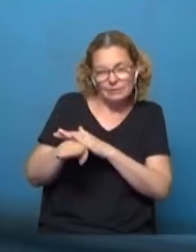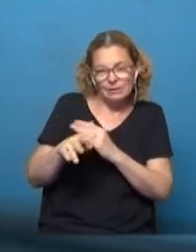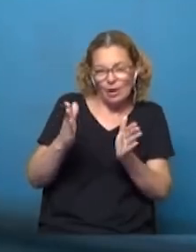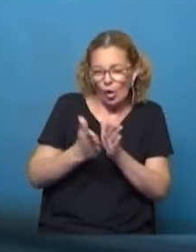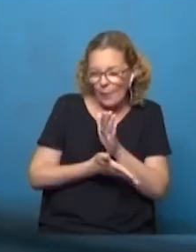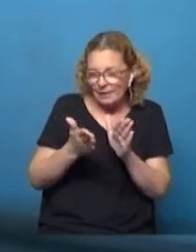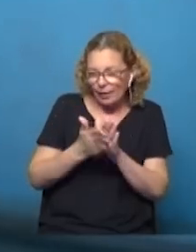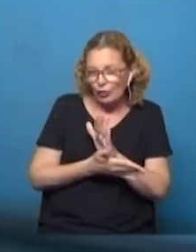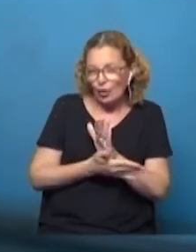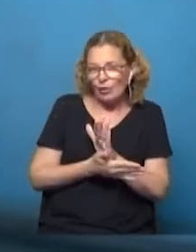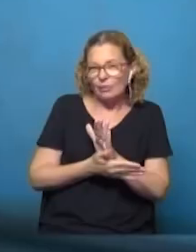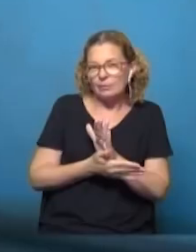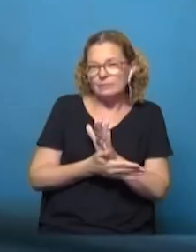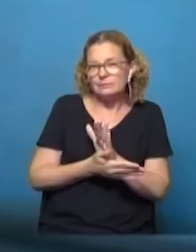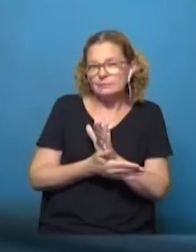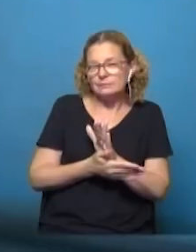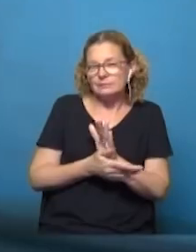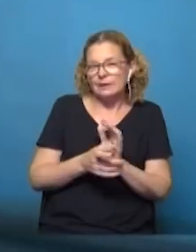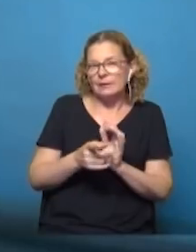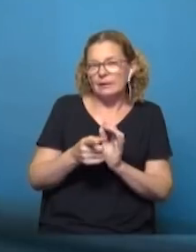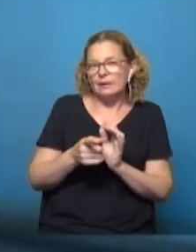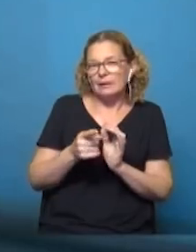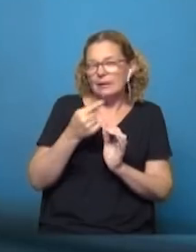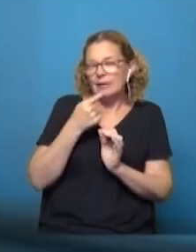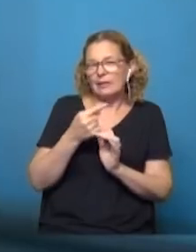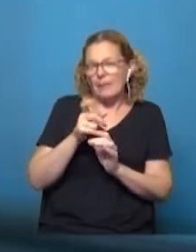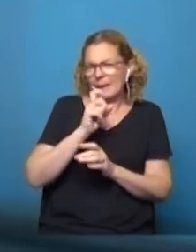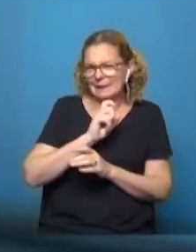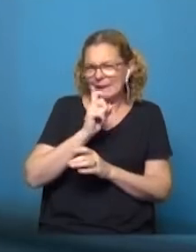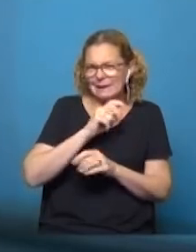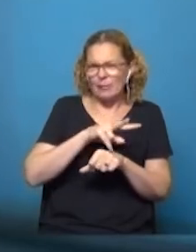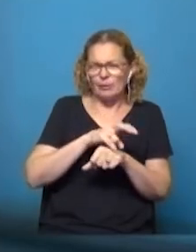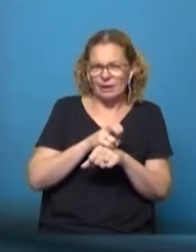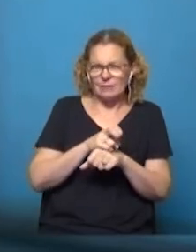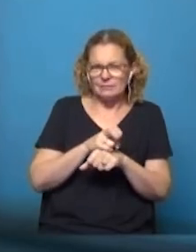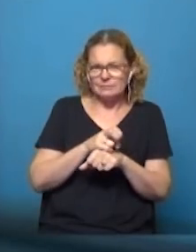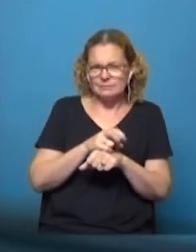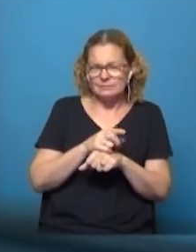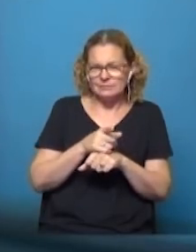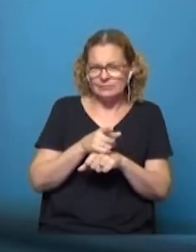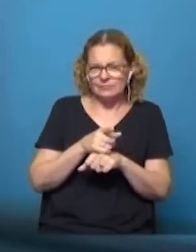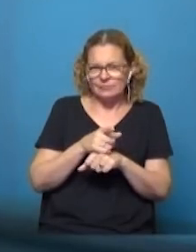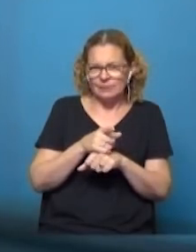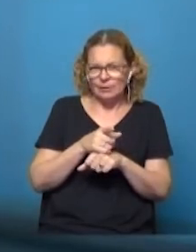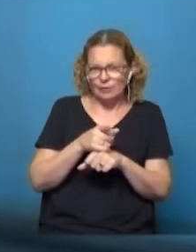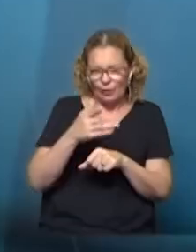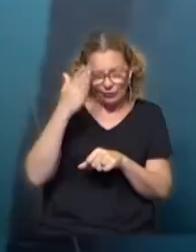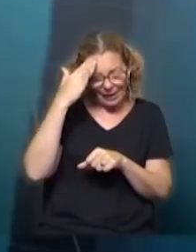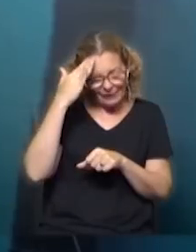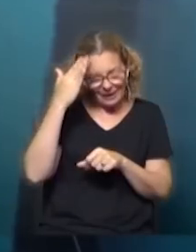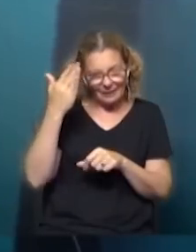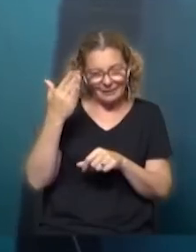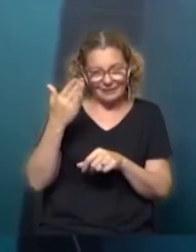documentos y que es desmentida he metido por el por la fiscal no los cielos delincuentes